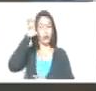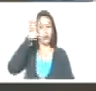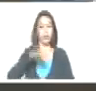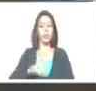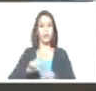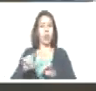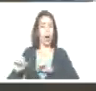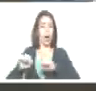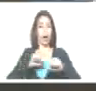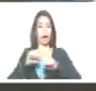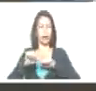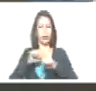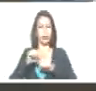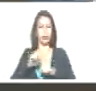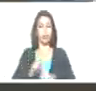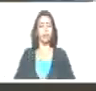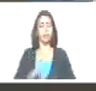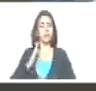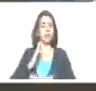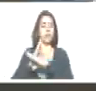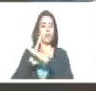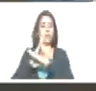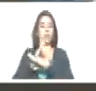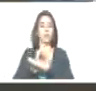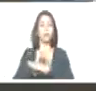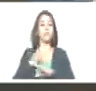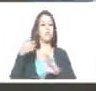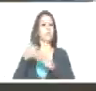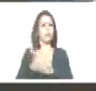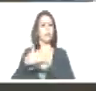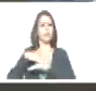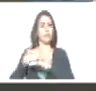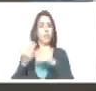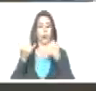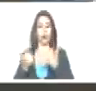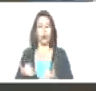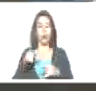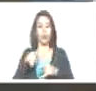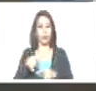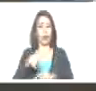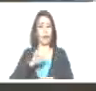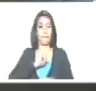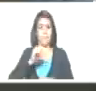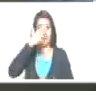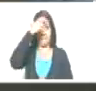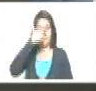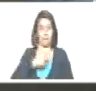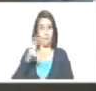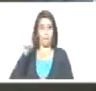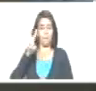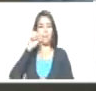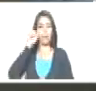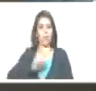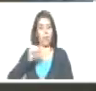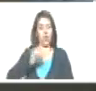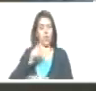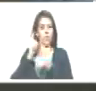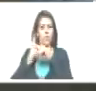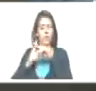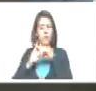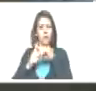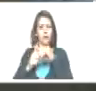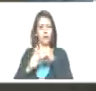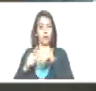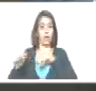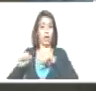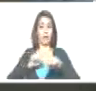acciones que van en contra de lo que significa precisamente ser venezolano en lo afirmativo. Con esas acciones